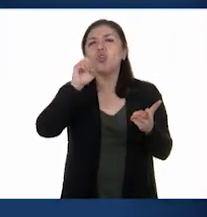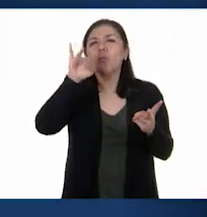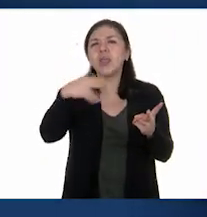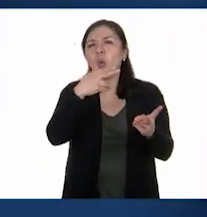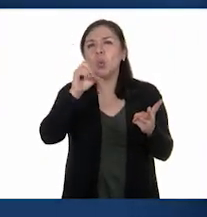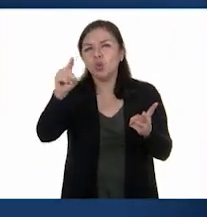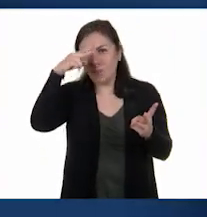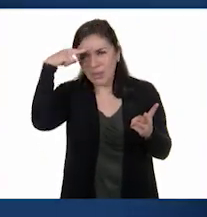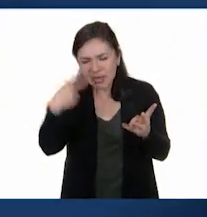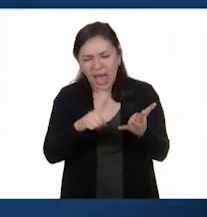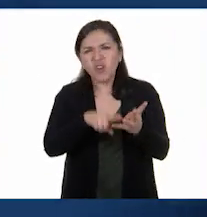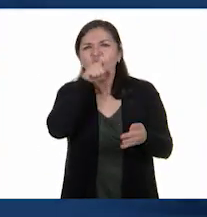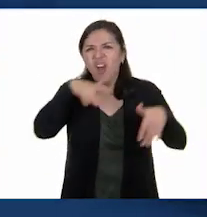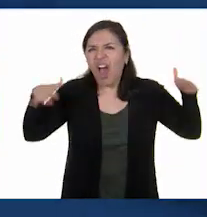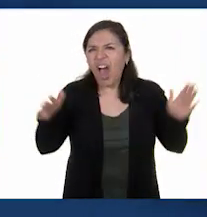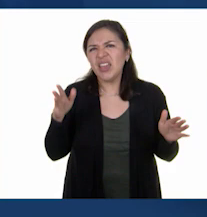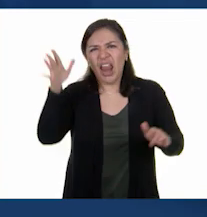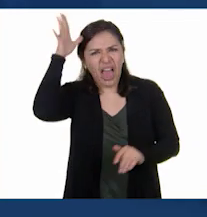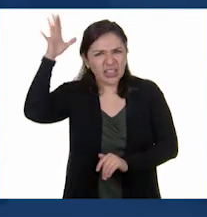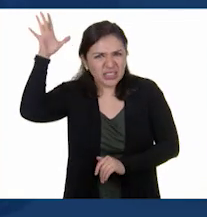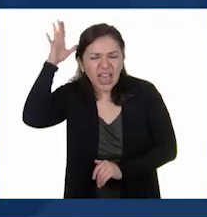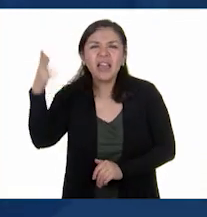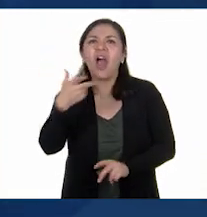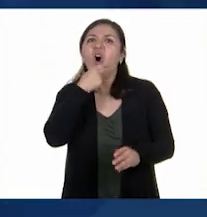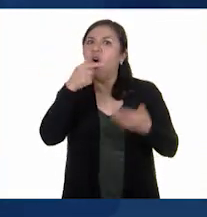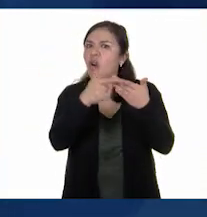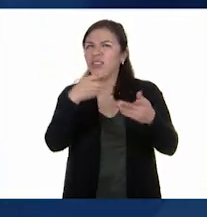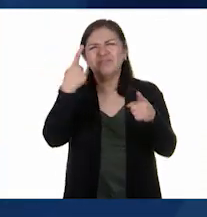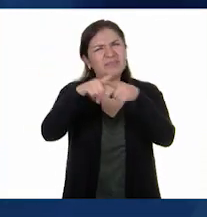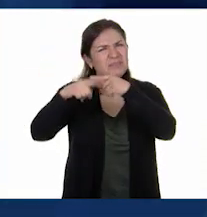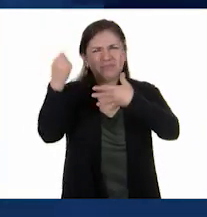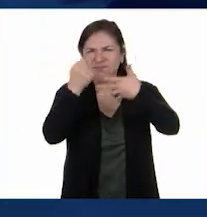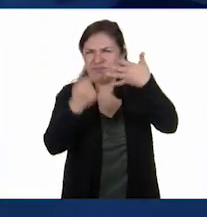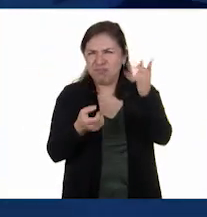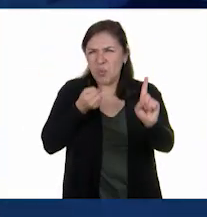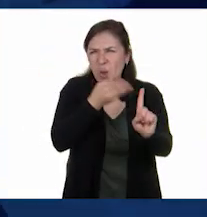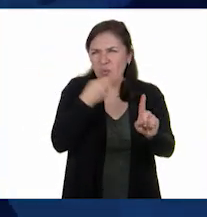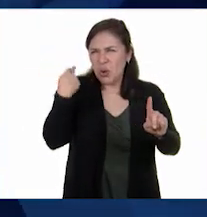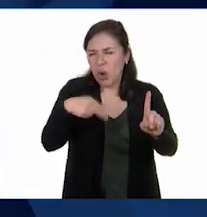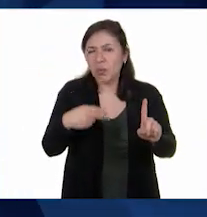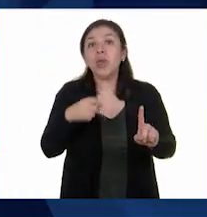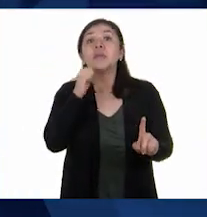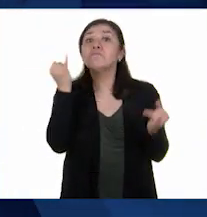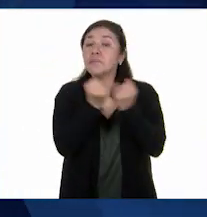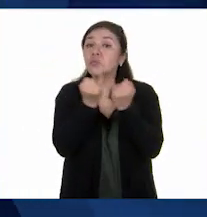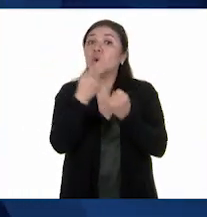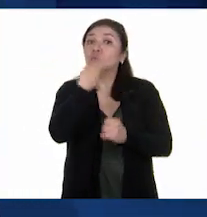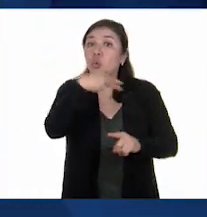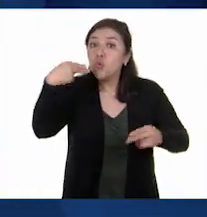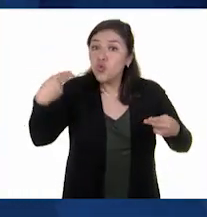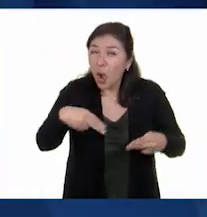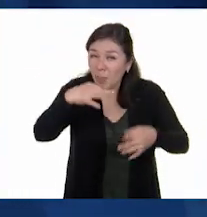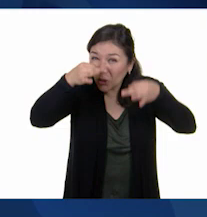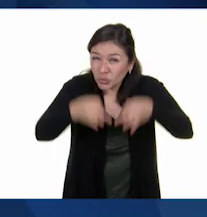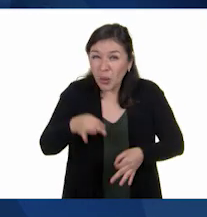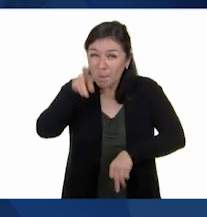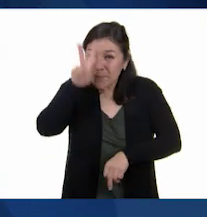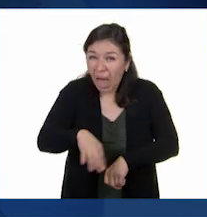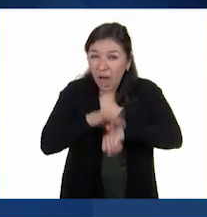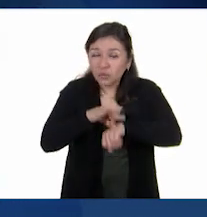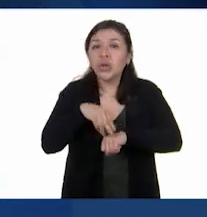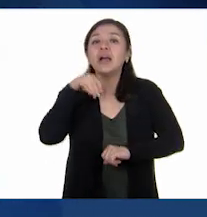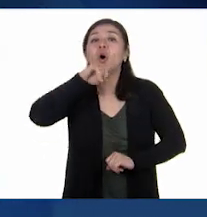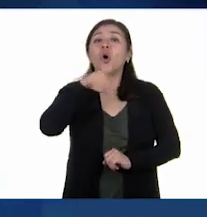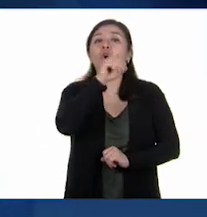el Águila Azteca, el Gran Hombre, entre otros, sino también porque su nombre de pila era en realidad